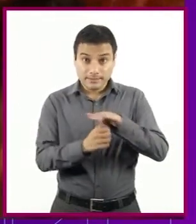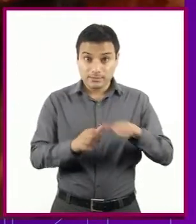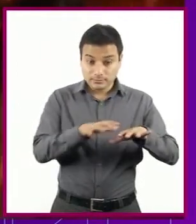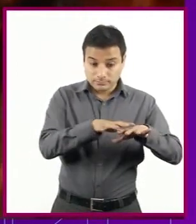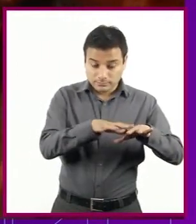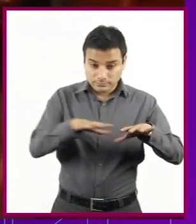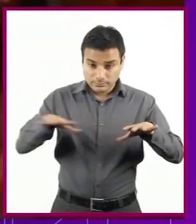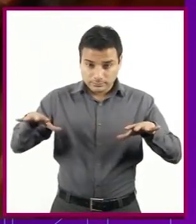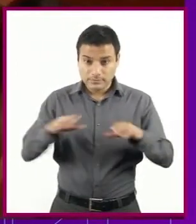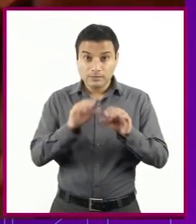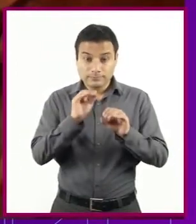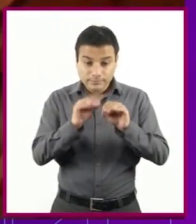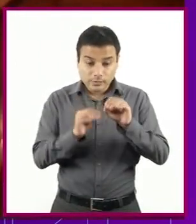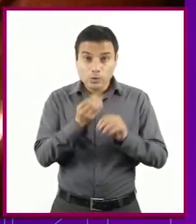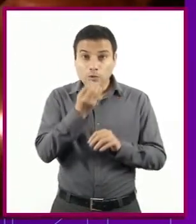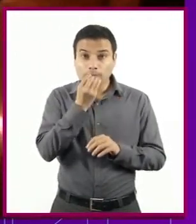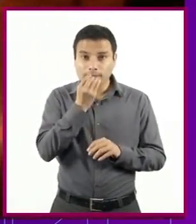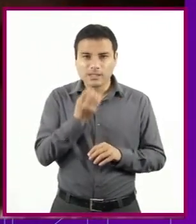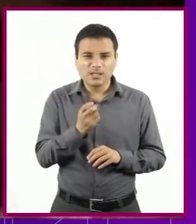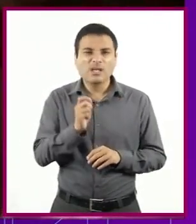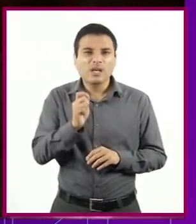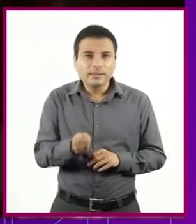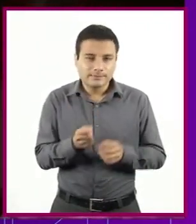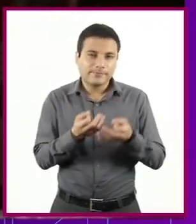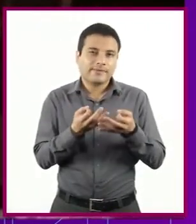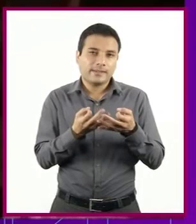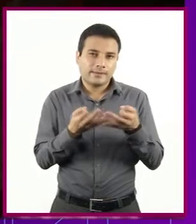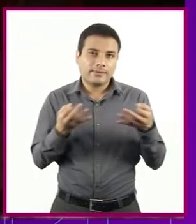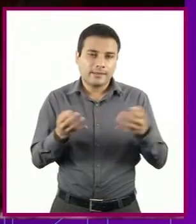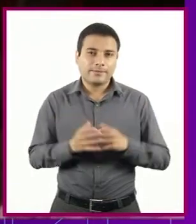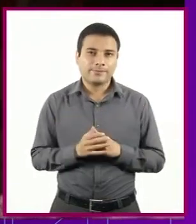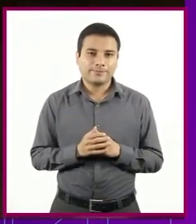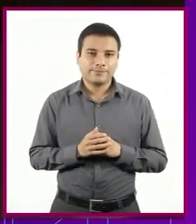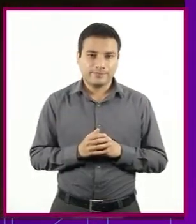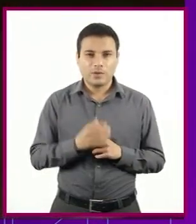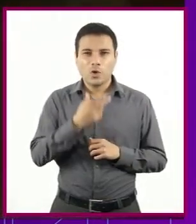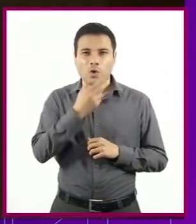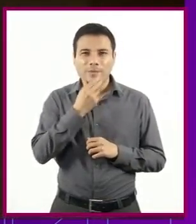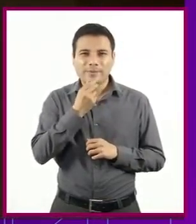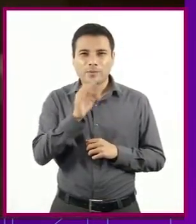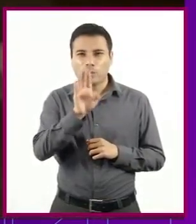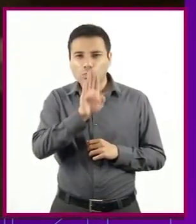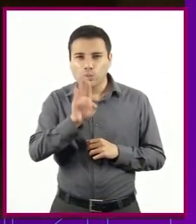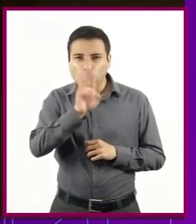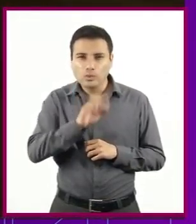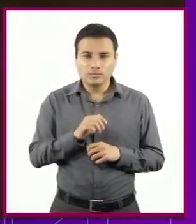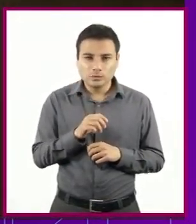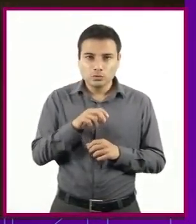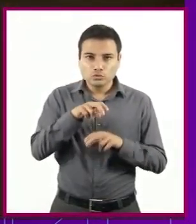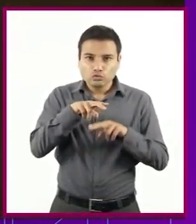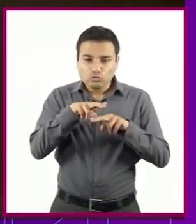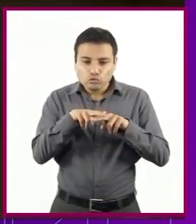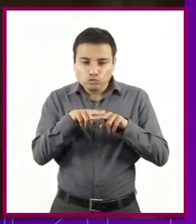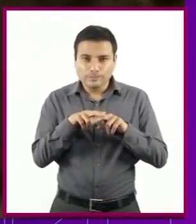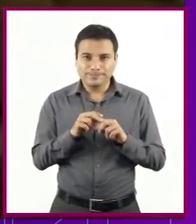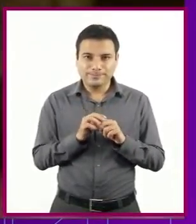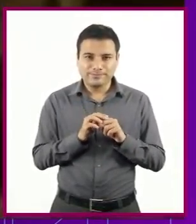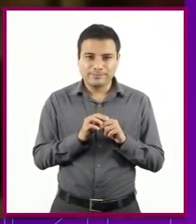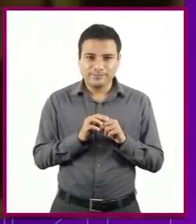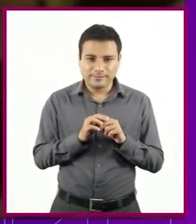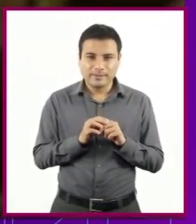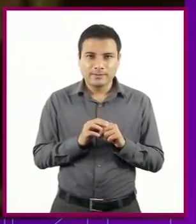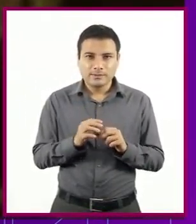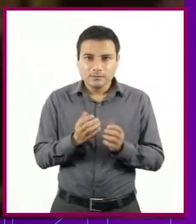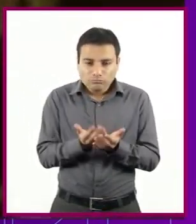las ofrendas es la tierra. Por eso, cuando el curandero se sienta en una pequeña silla y ofrece sobre el piso